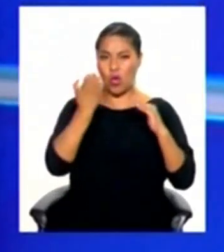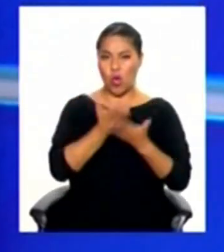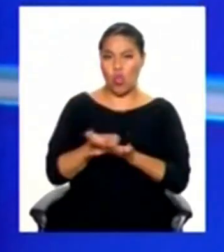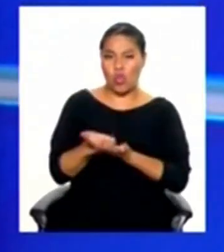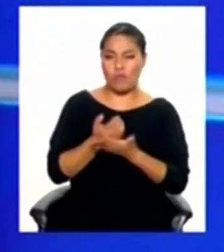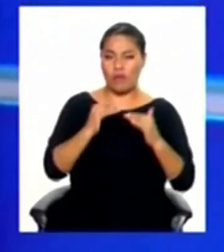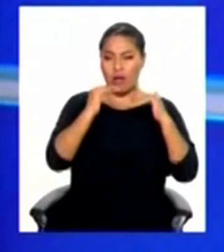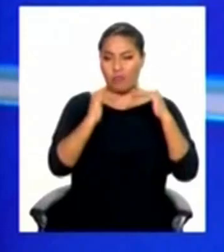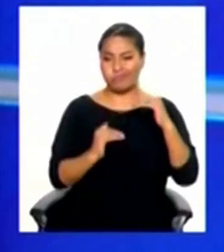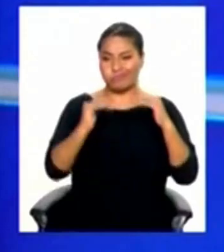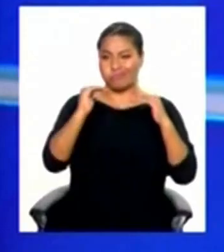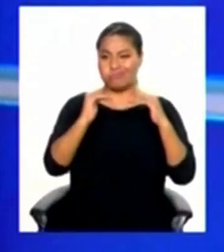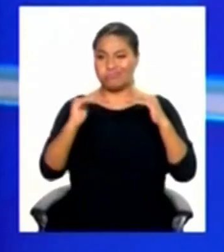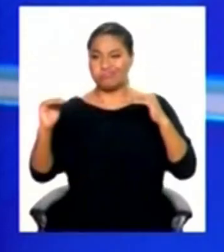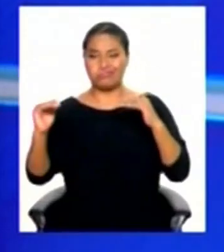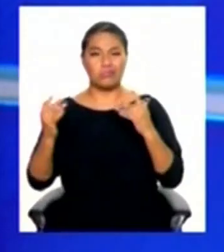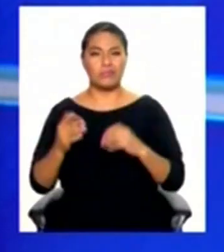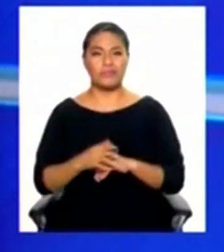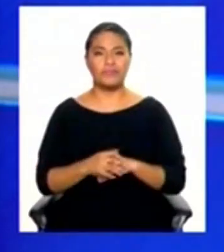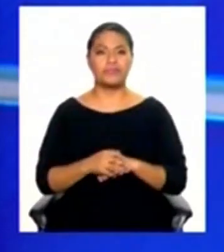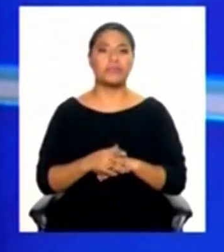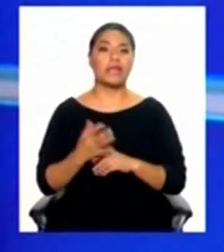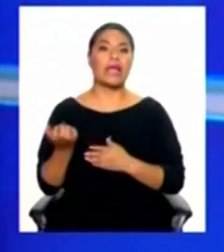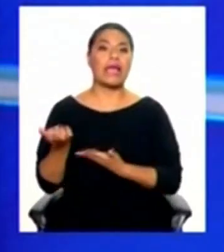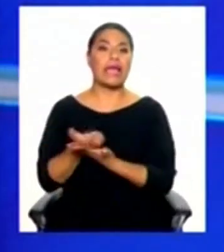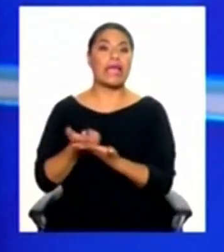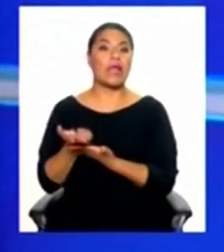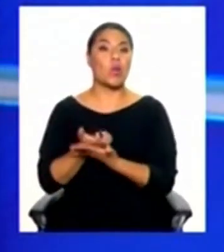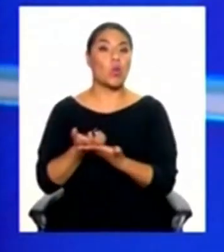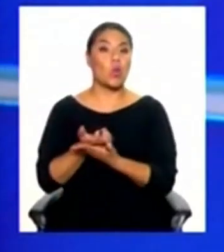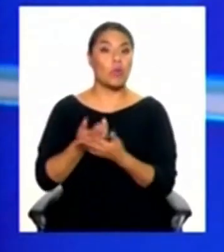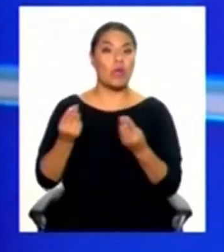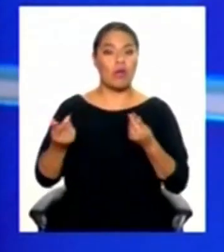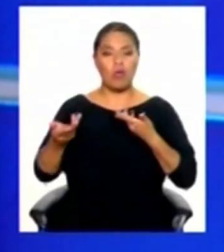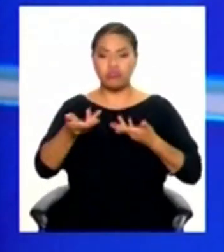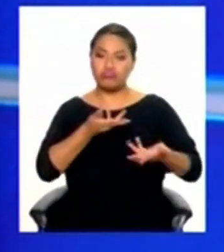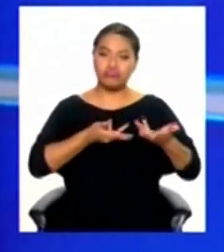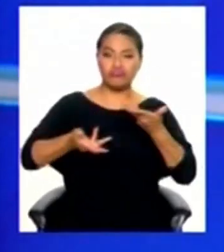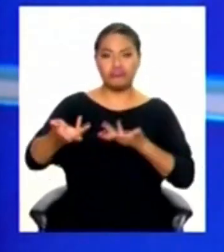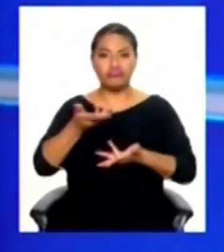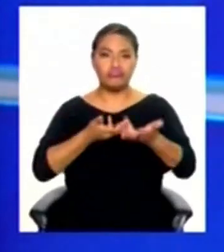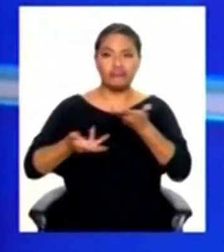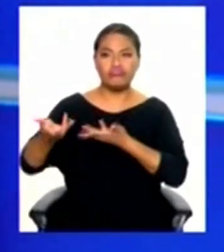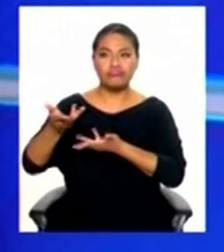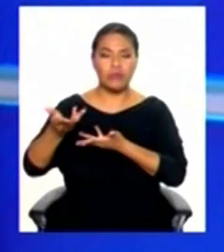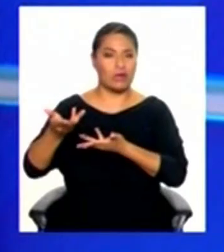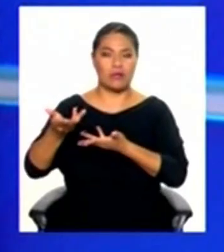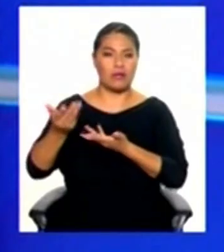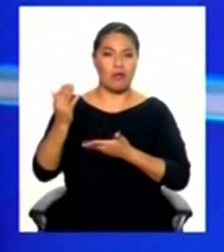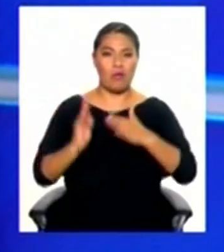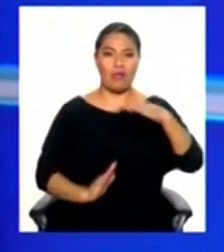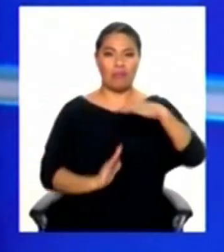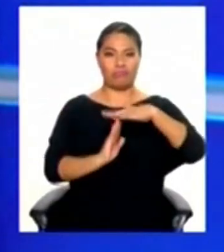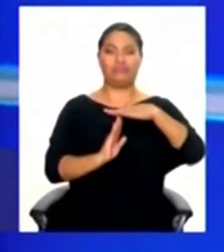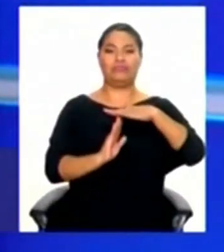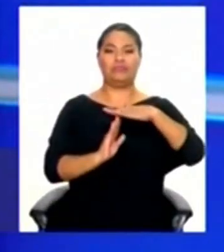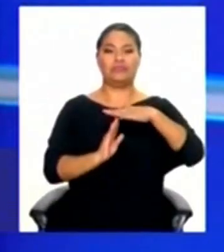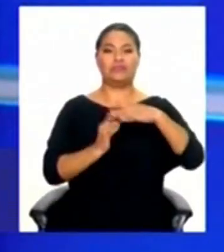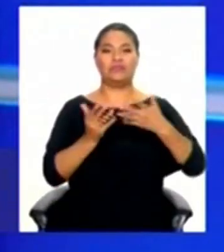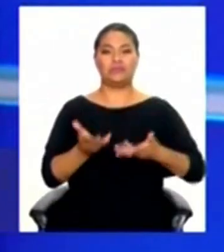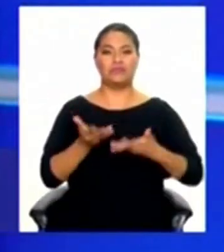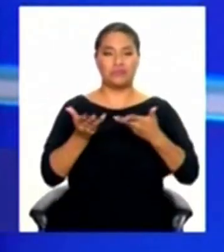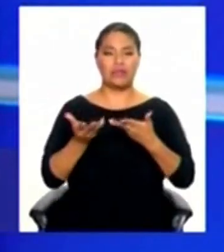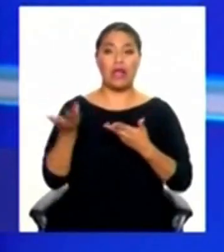la desaceleración de una economía es cuando la economía deja de digamos funcionar